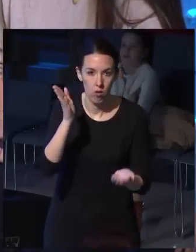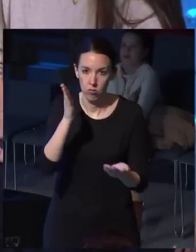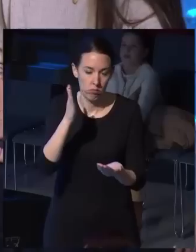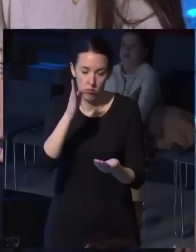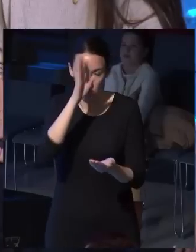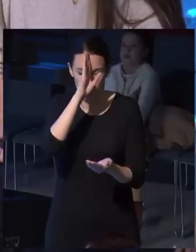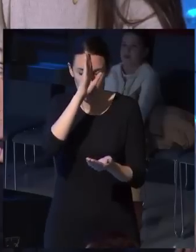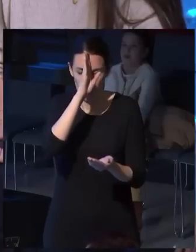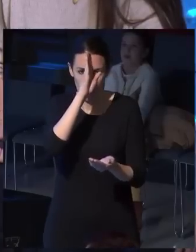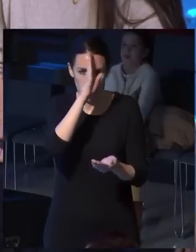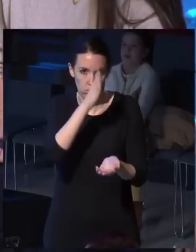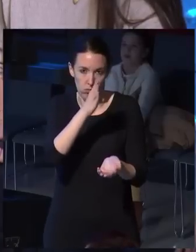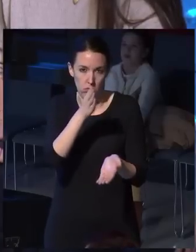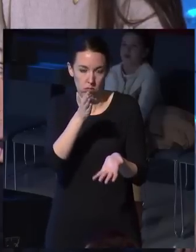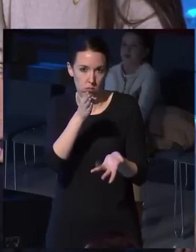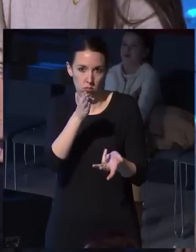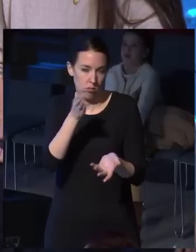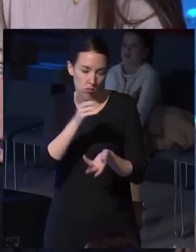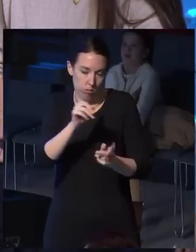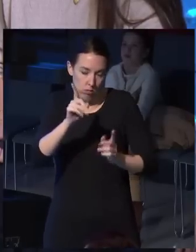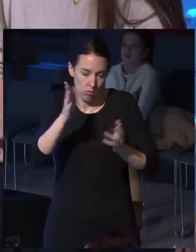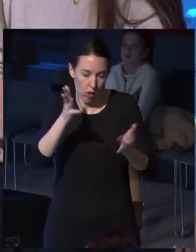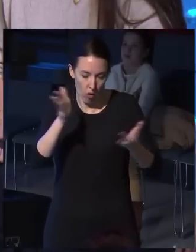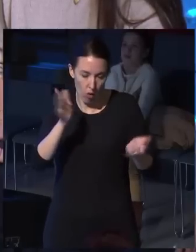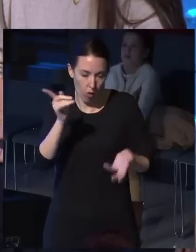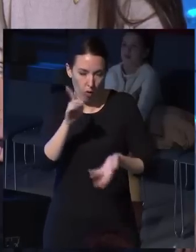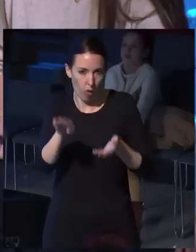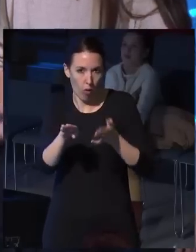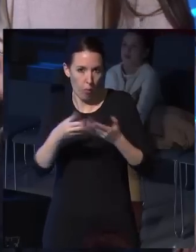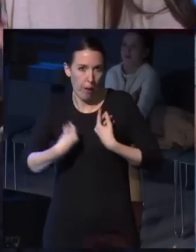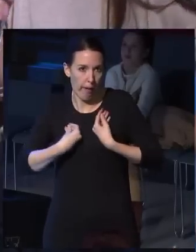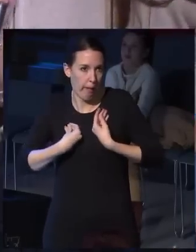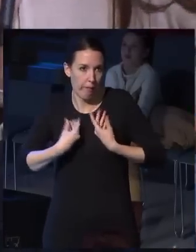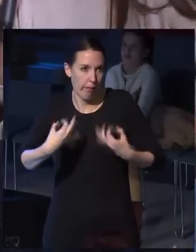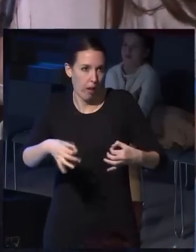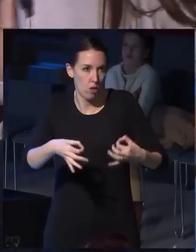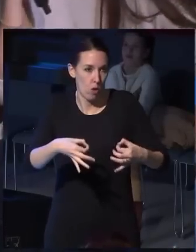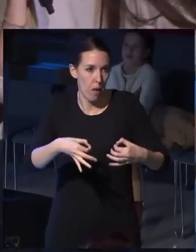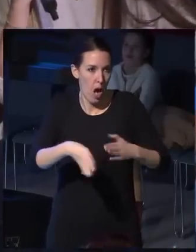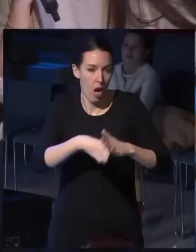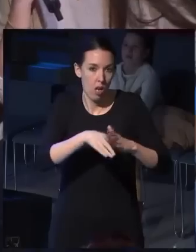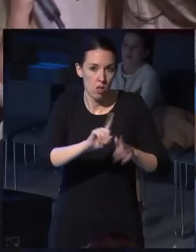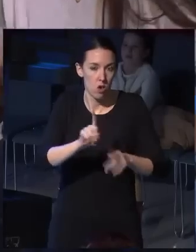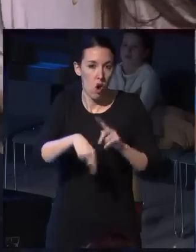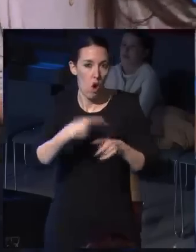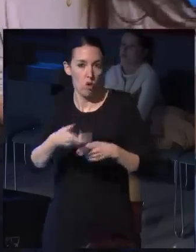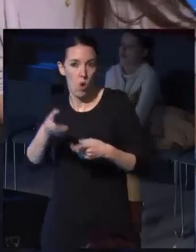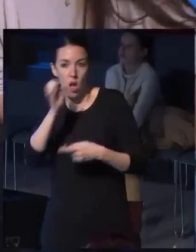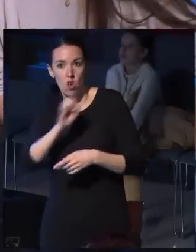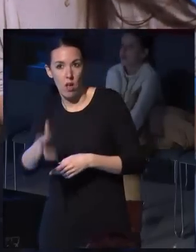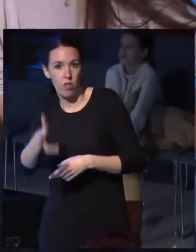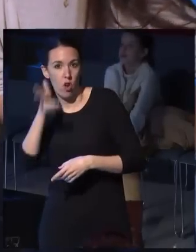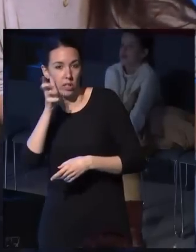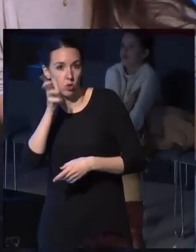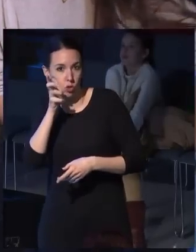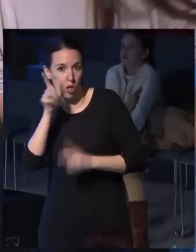enseguida nos... o sea, no lo mantenemos durante nuestra vida normal. Entonces, luego escuchamos nuestras propias canciones y